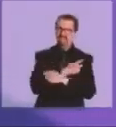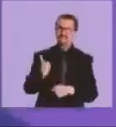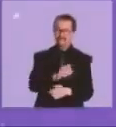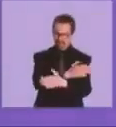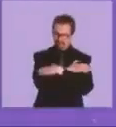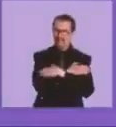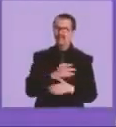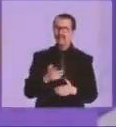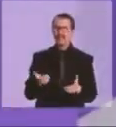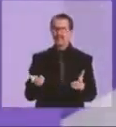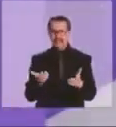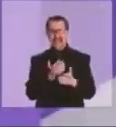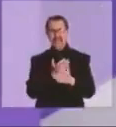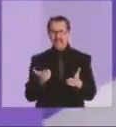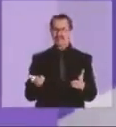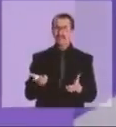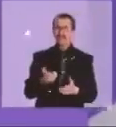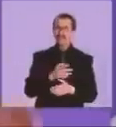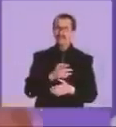Abrazos, no balazos.